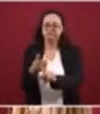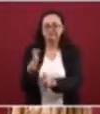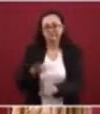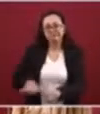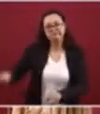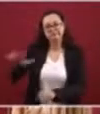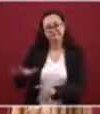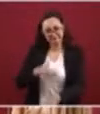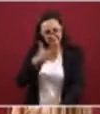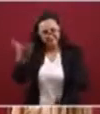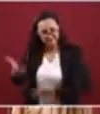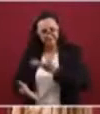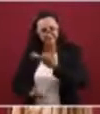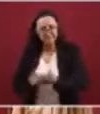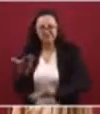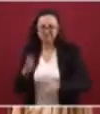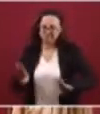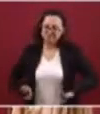demás. Cuatro,